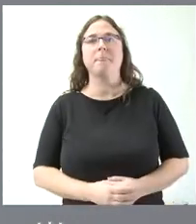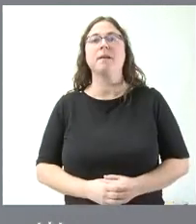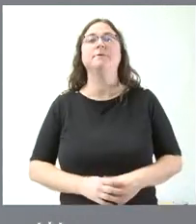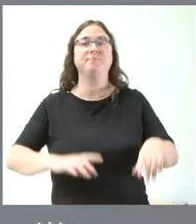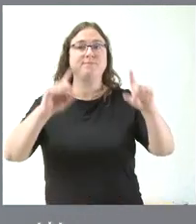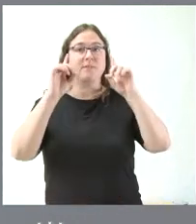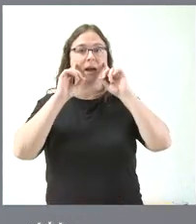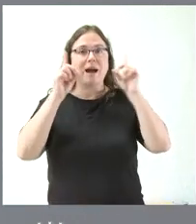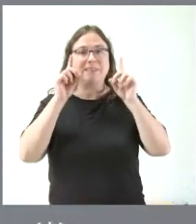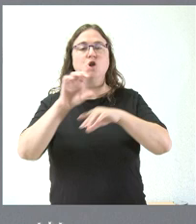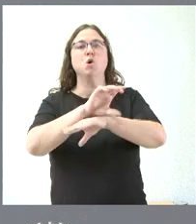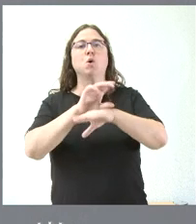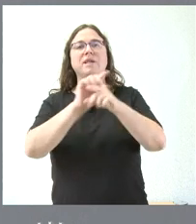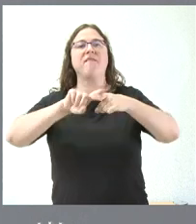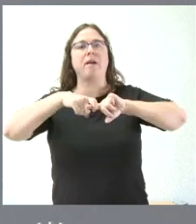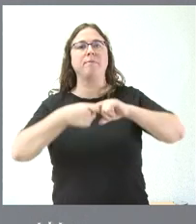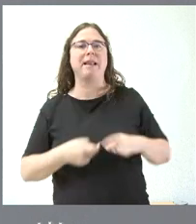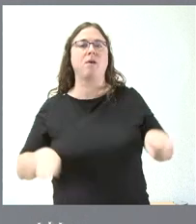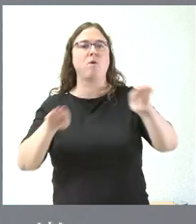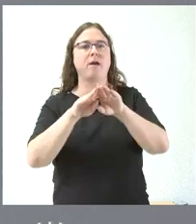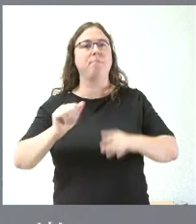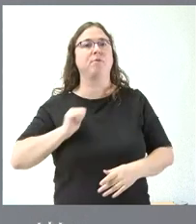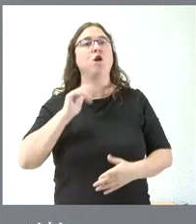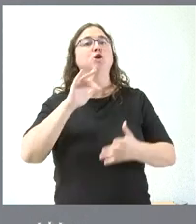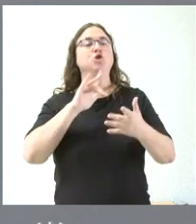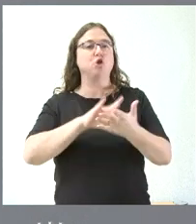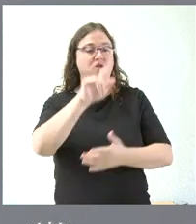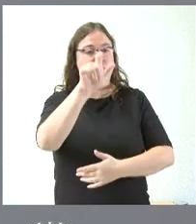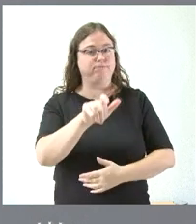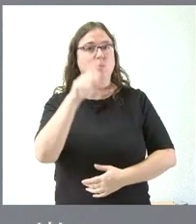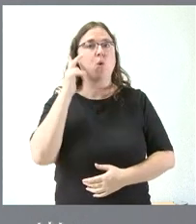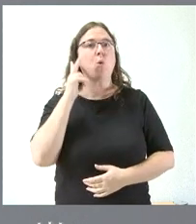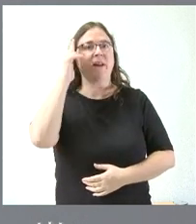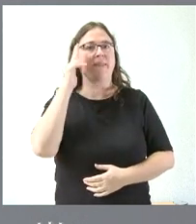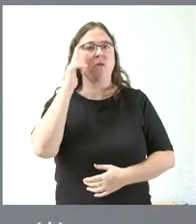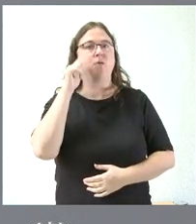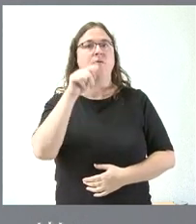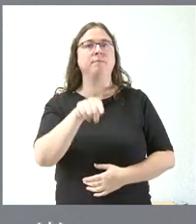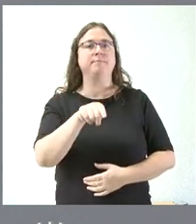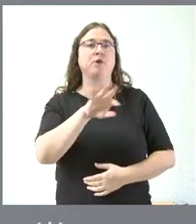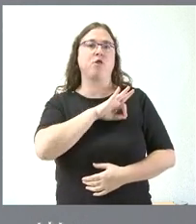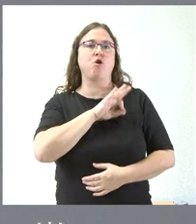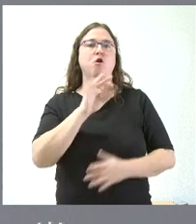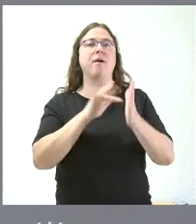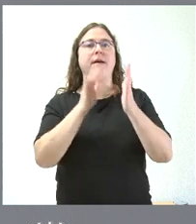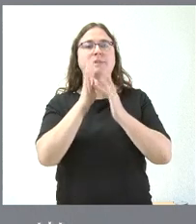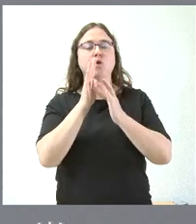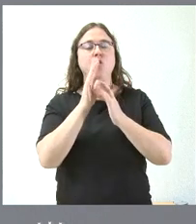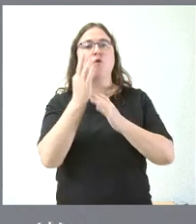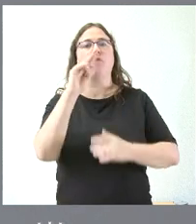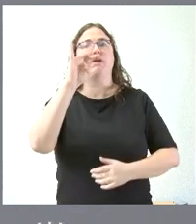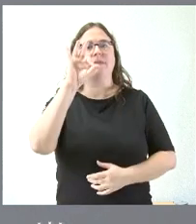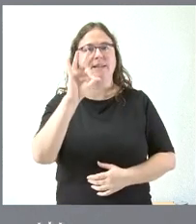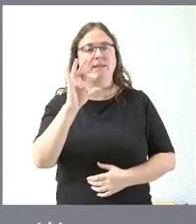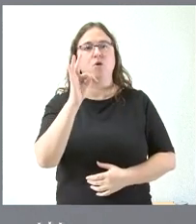de familia igualad de oportunidades se produce la jubilación de Don Jesús fuertes Zurita